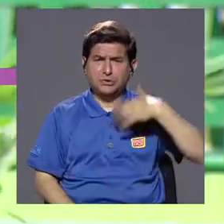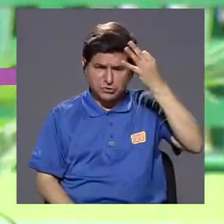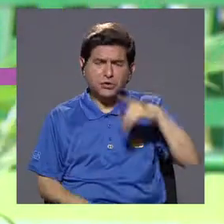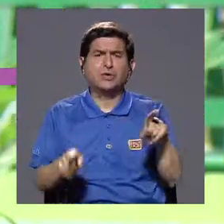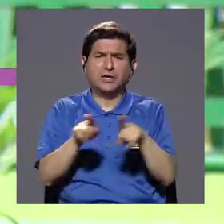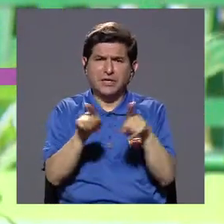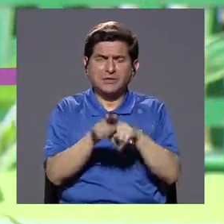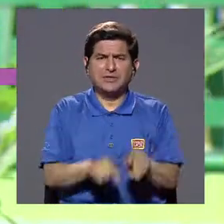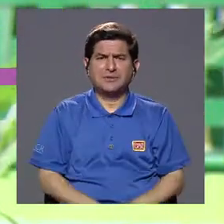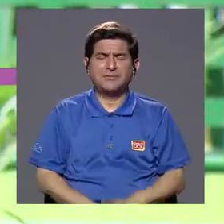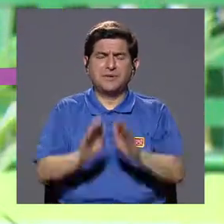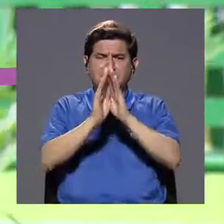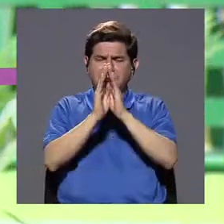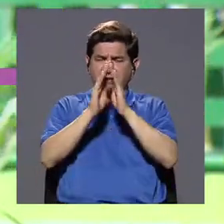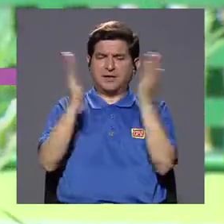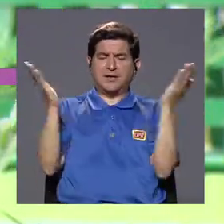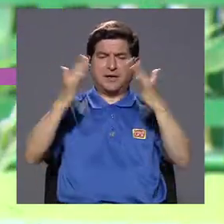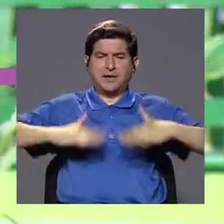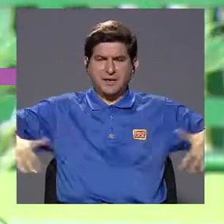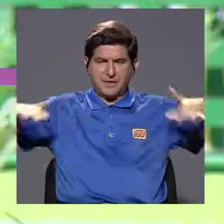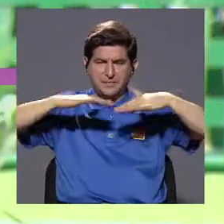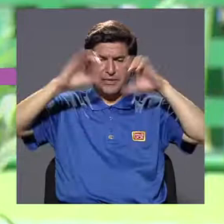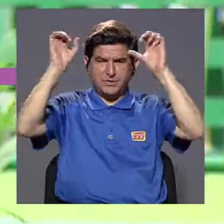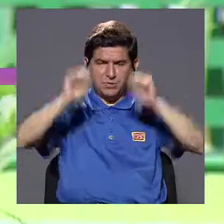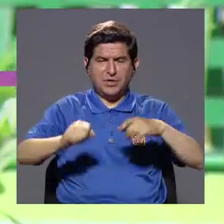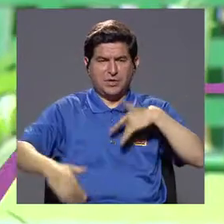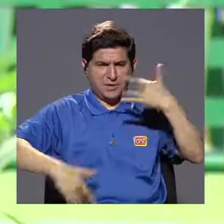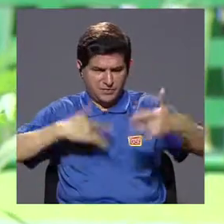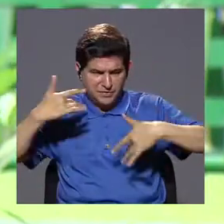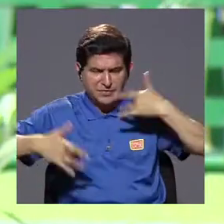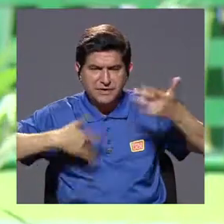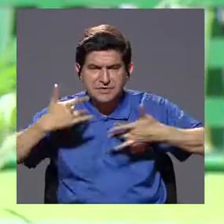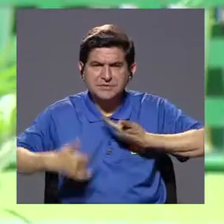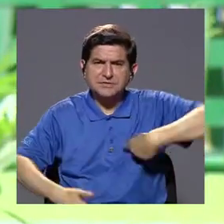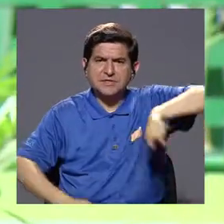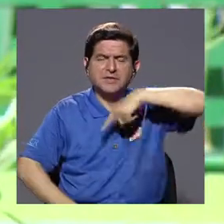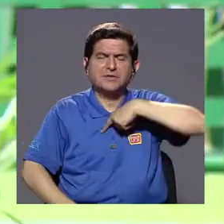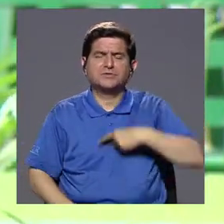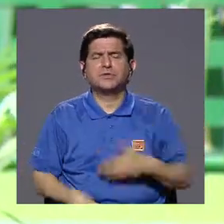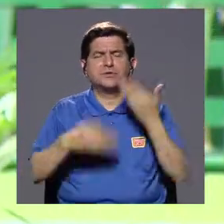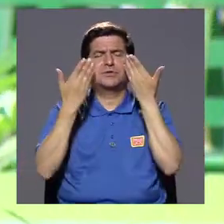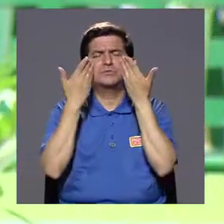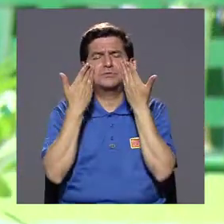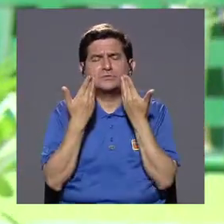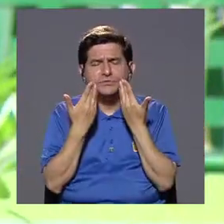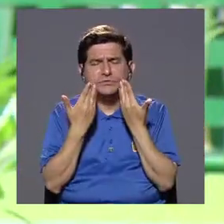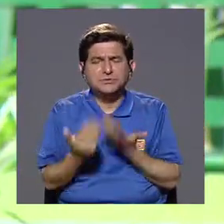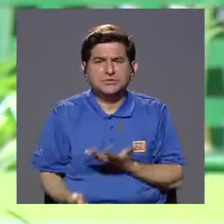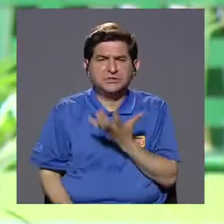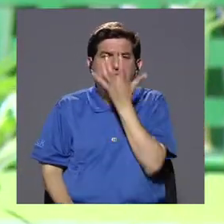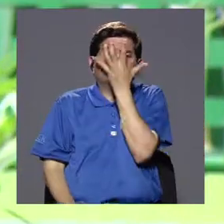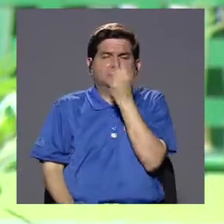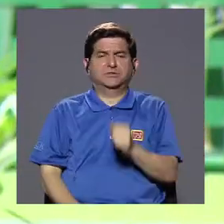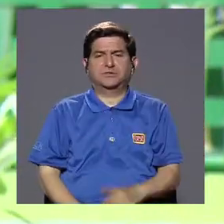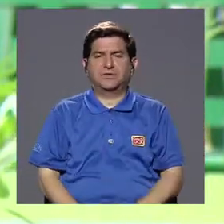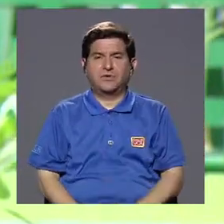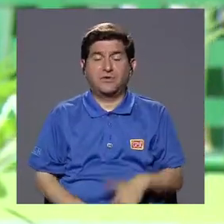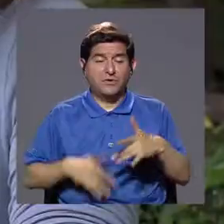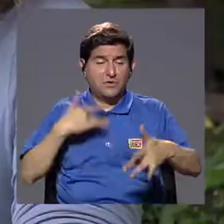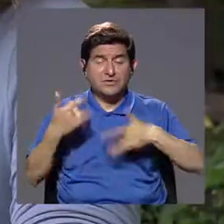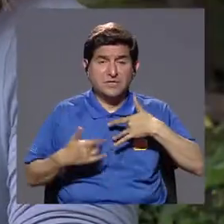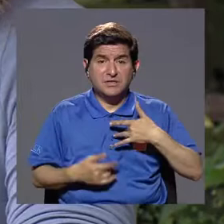espacios donde podamos sentir sentir sentir la tristeza sentir el enojo además escribir la incertidumbre